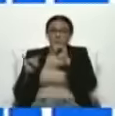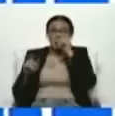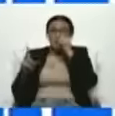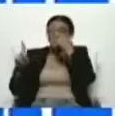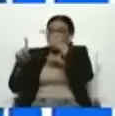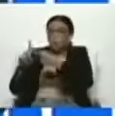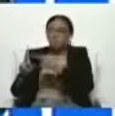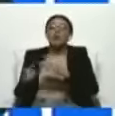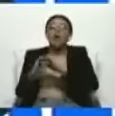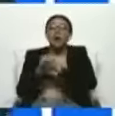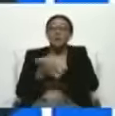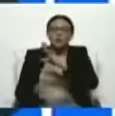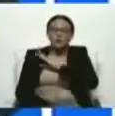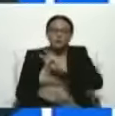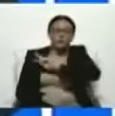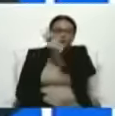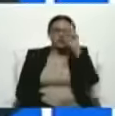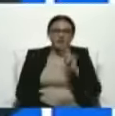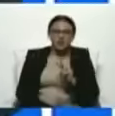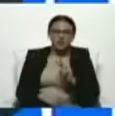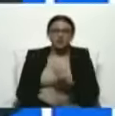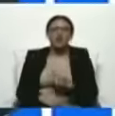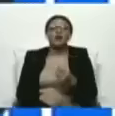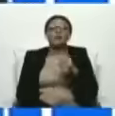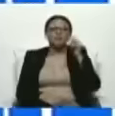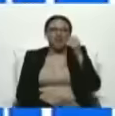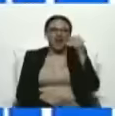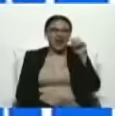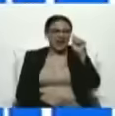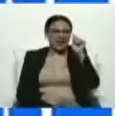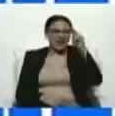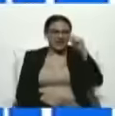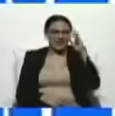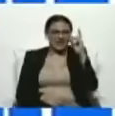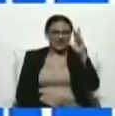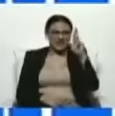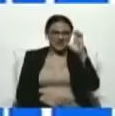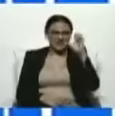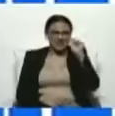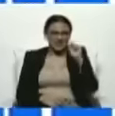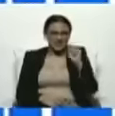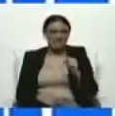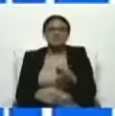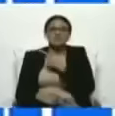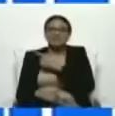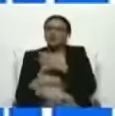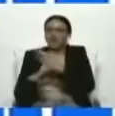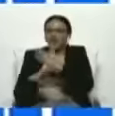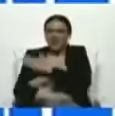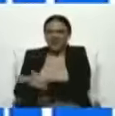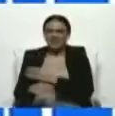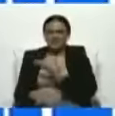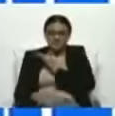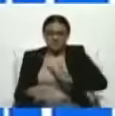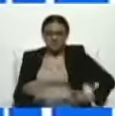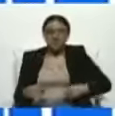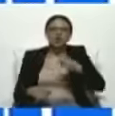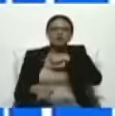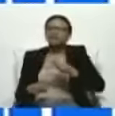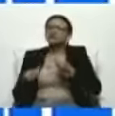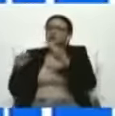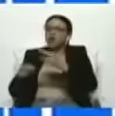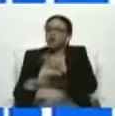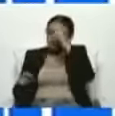amigo de Venezuela, es el presidente Andrés Manuel López Obrador, a quien rendimos todos los homenajes por su